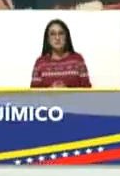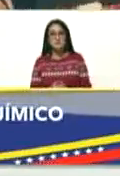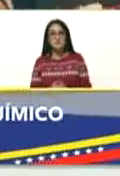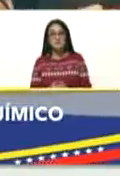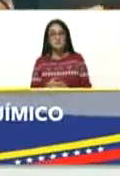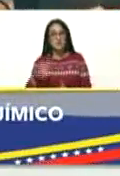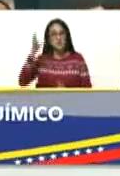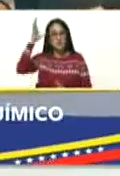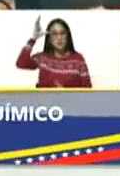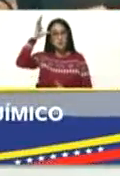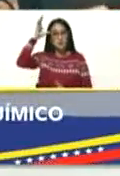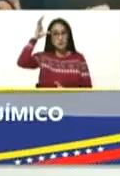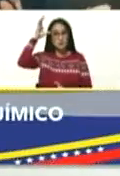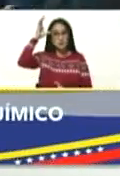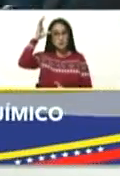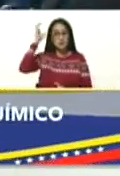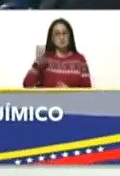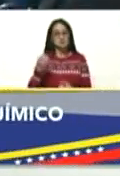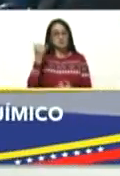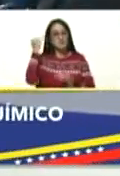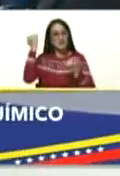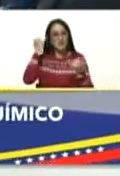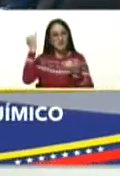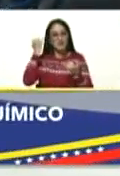iluminados en el conocimiento, en la creatividad,